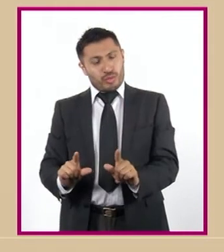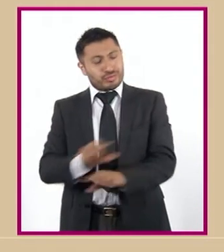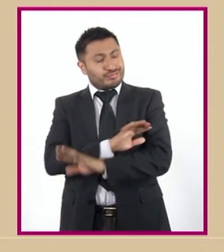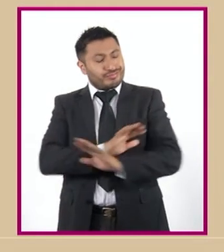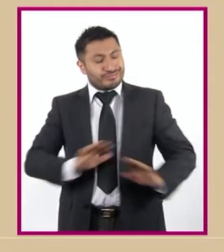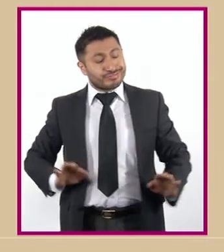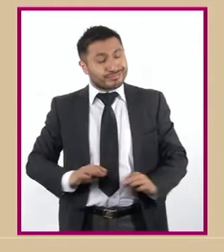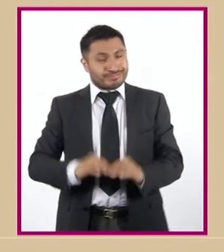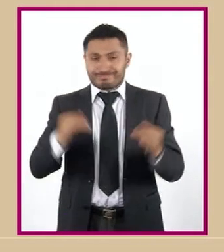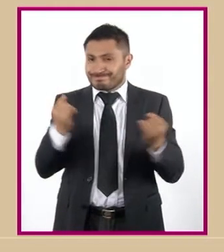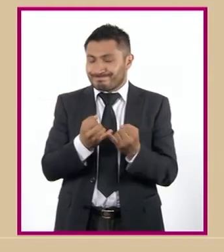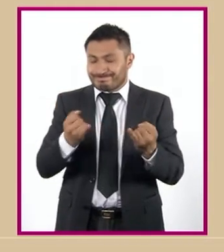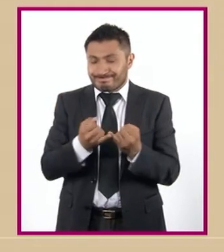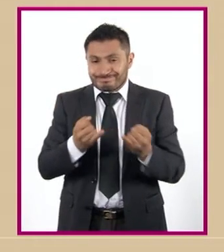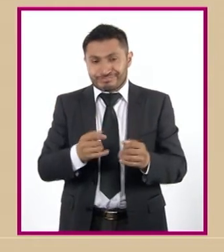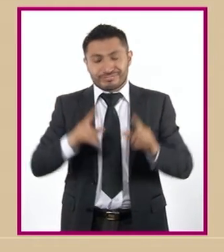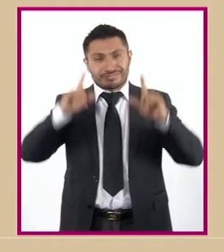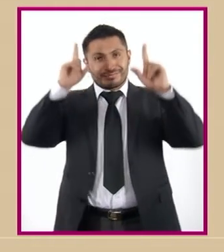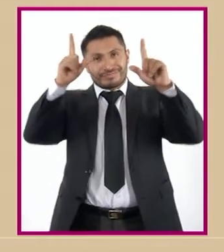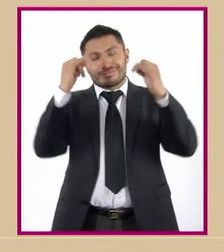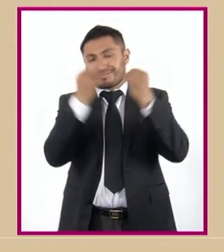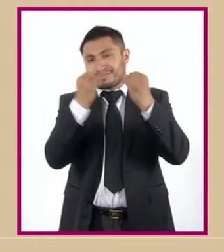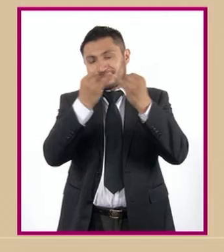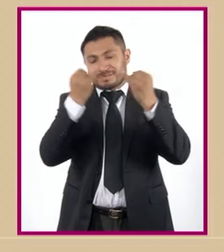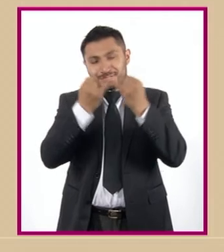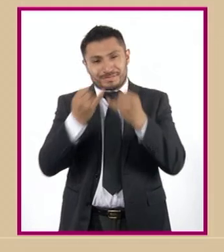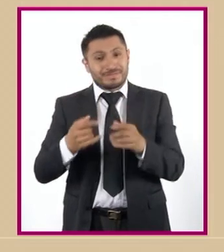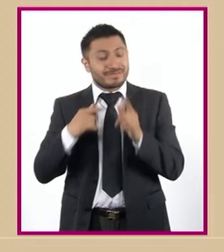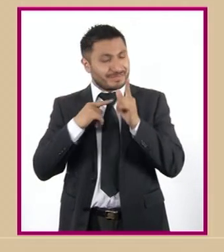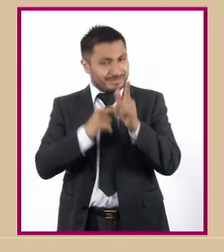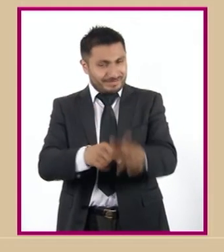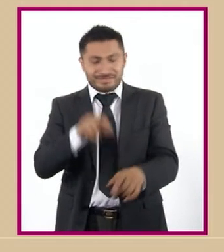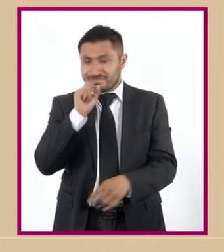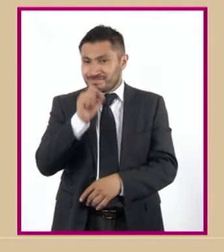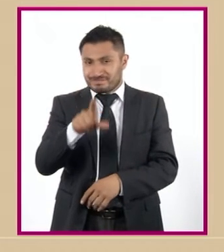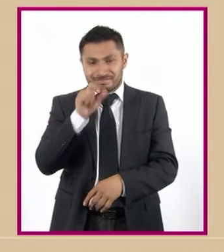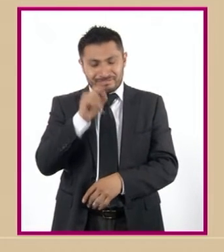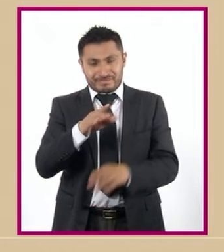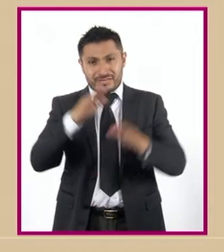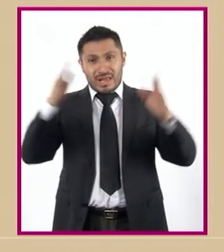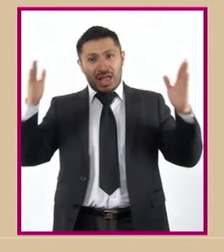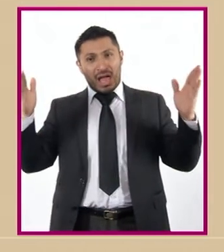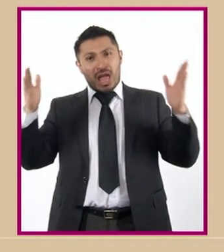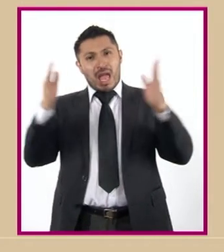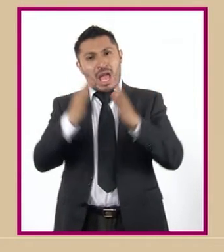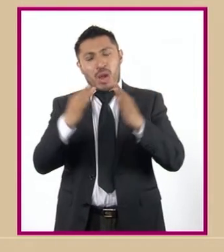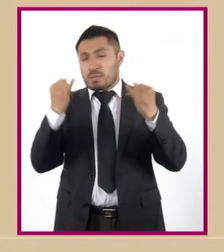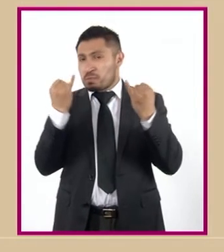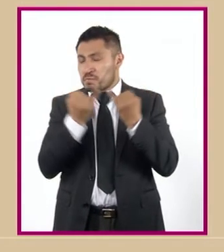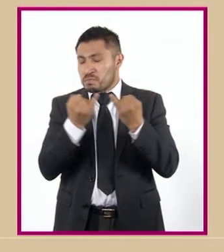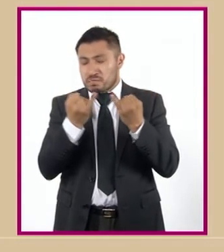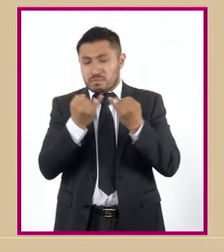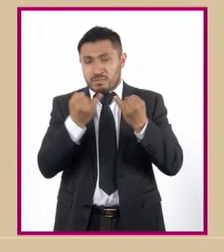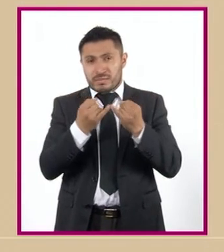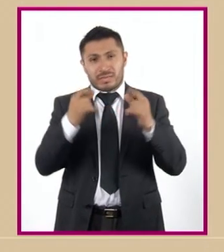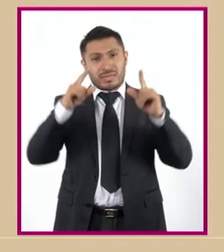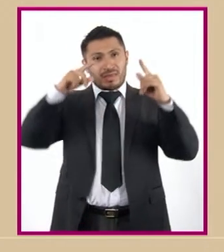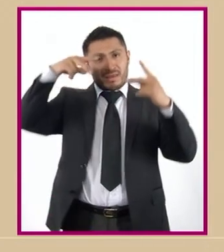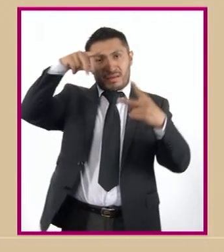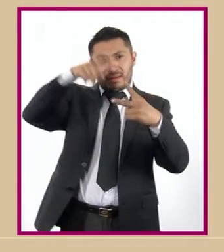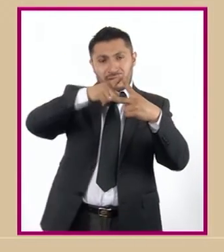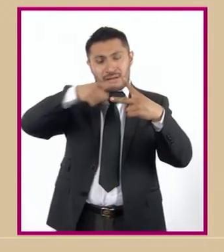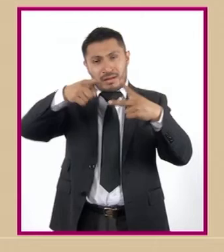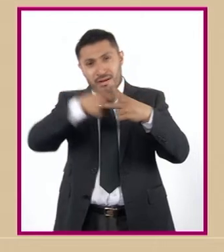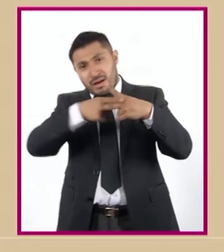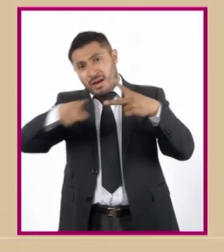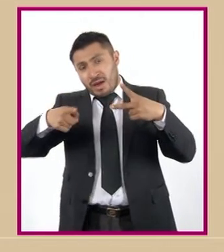al igual que cuando formaron el polígono 2, sigue conservando la medida de sus lados, la medida de sus ángulos,